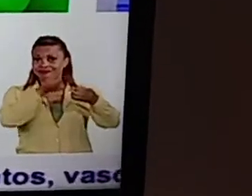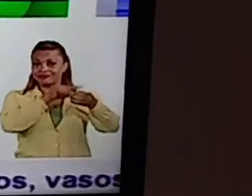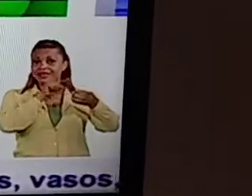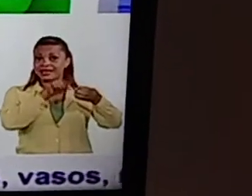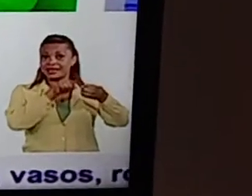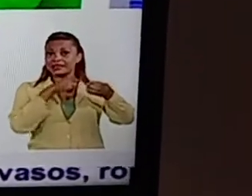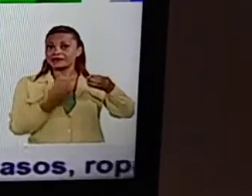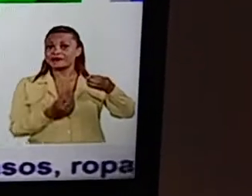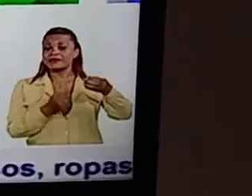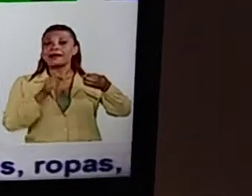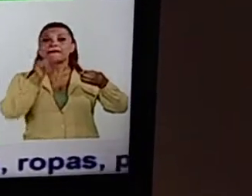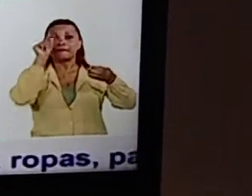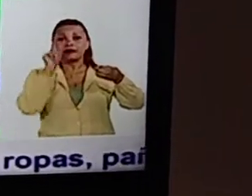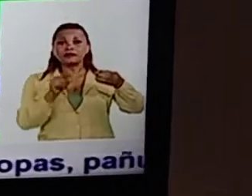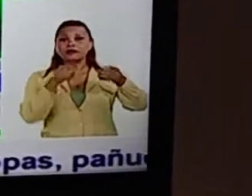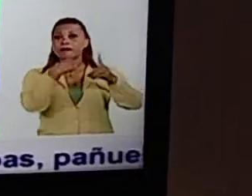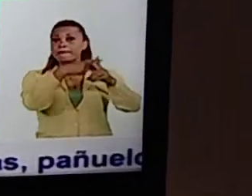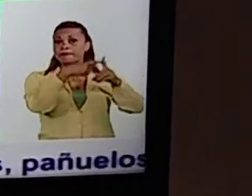pacientes diagnosticados,